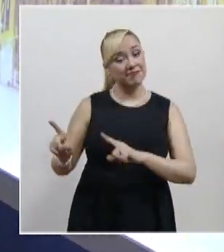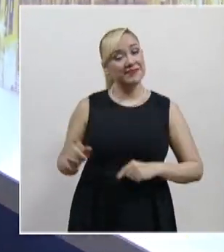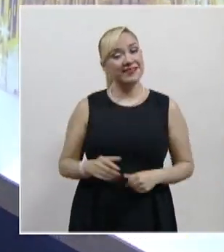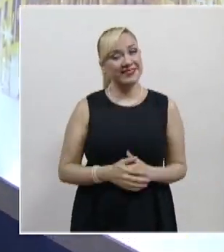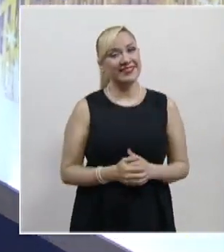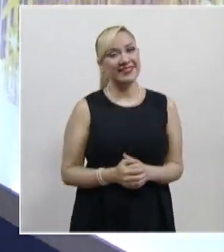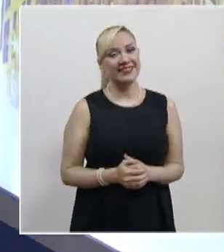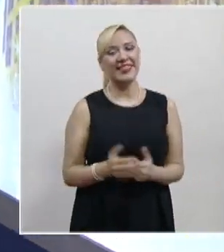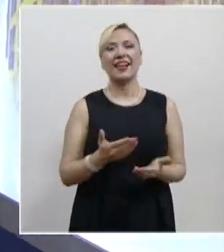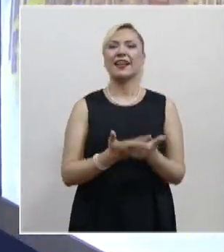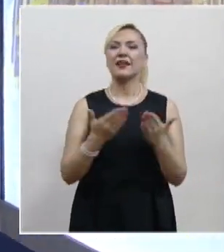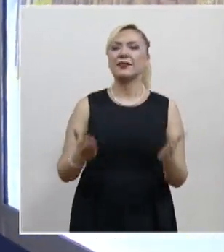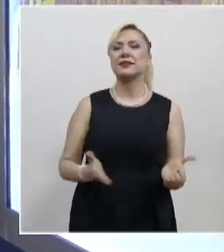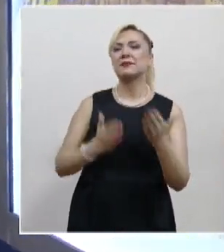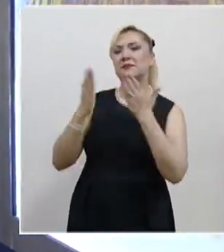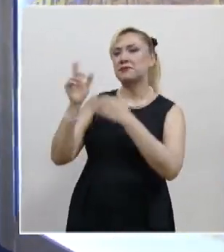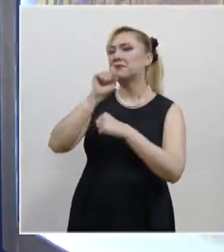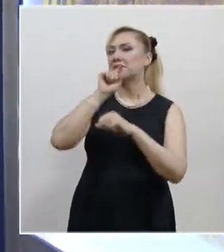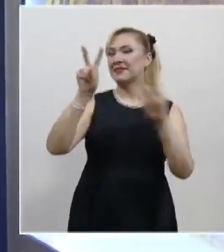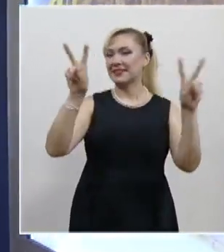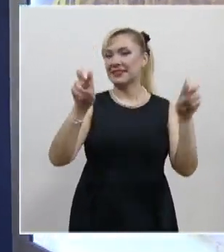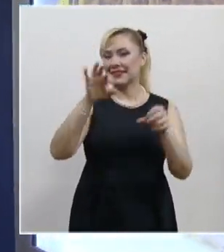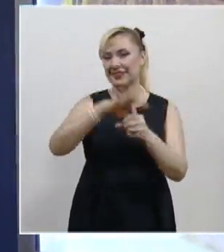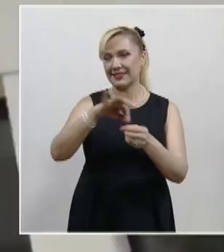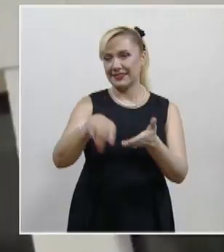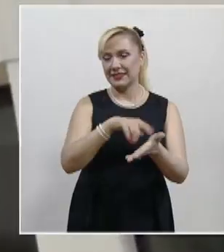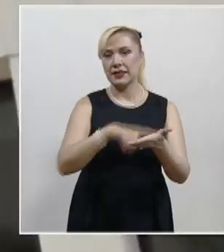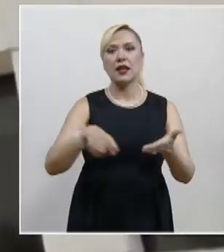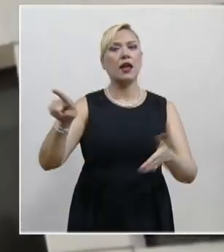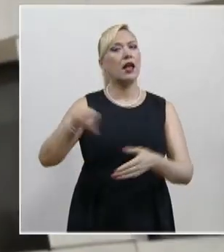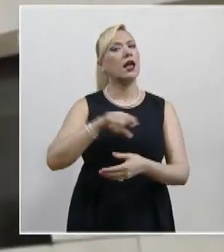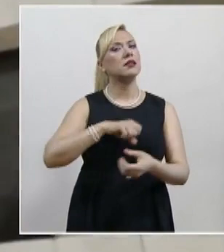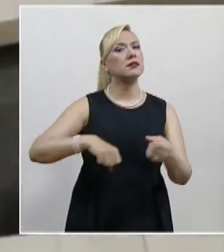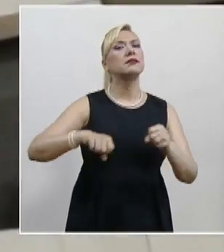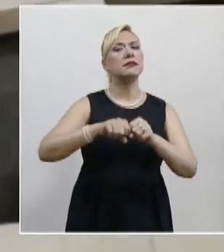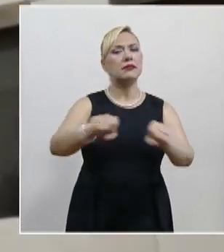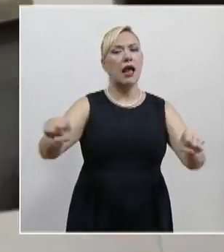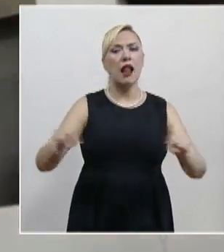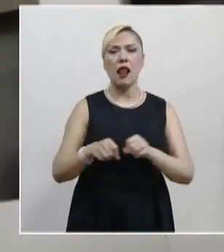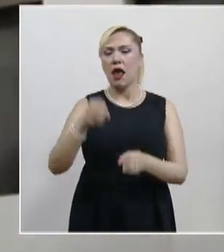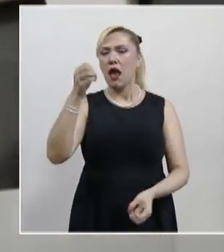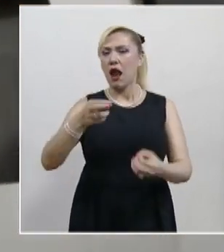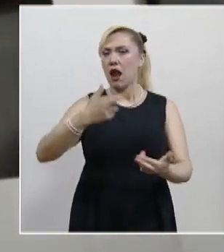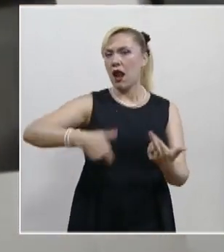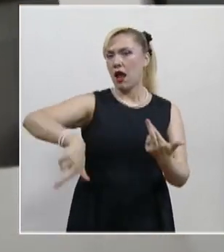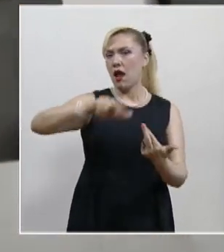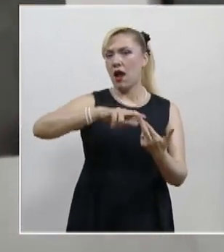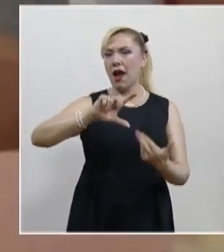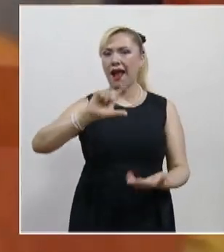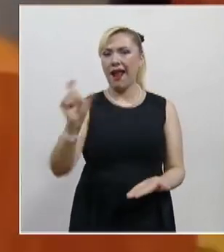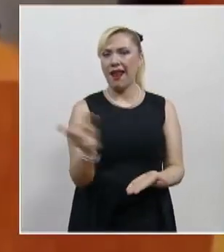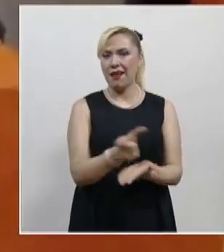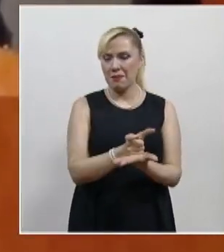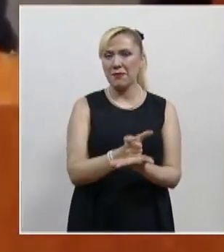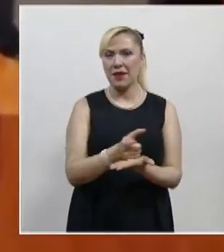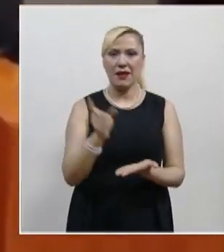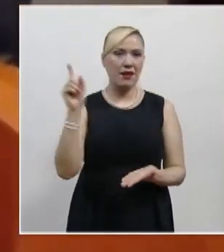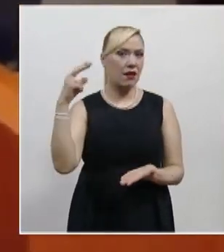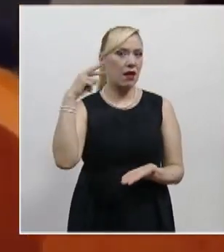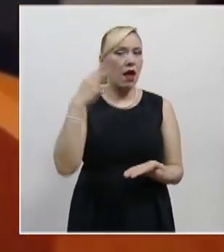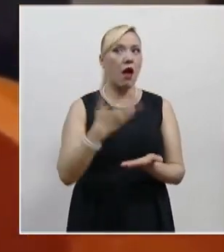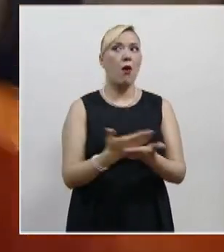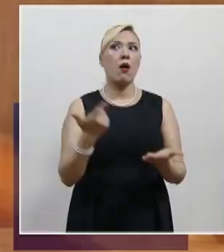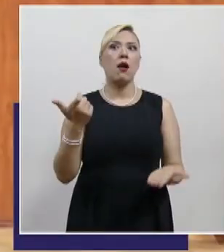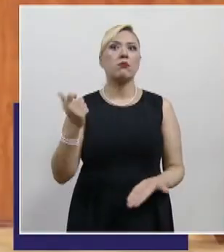En más temas electorales, la Sala Regional Jalapa del Tribunal Electoral acreditó que el presidente y el secretario de Administración y Finanzas del